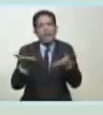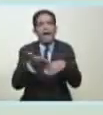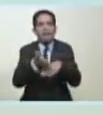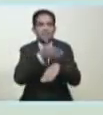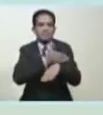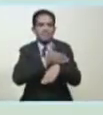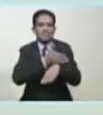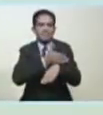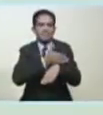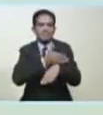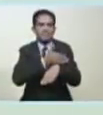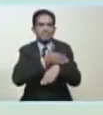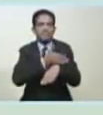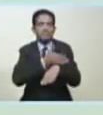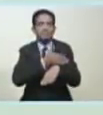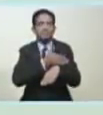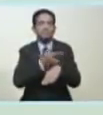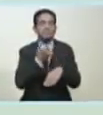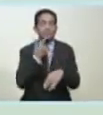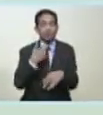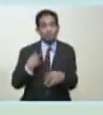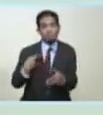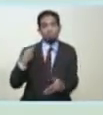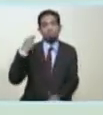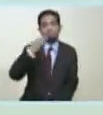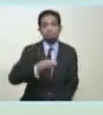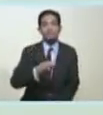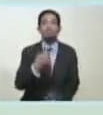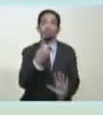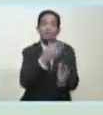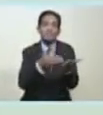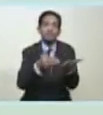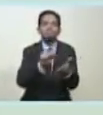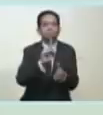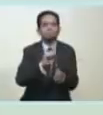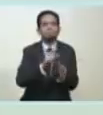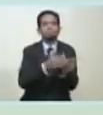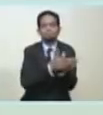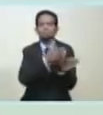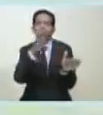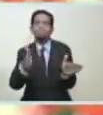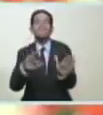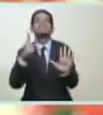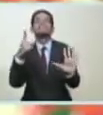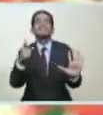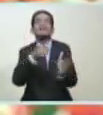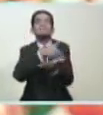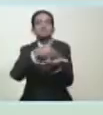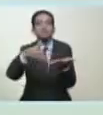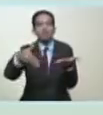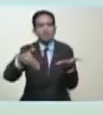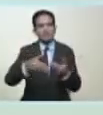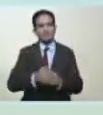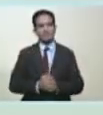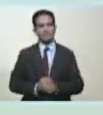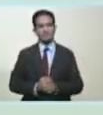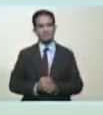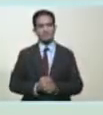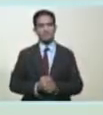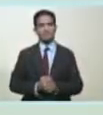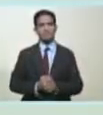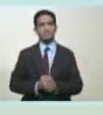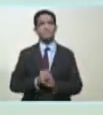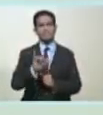Estamos en 5 millones, vamos a llevarlo a 6 millones. Y vamos a crear un sistema superior a la tabla de apoyo que tenemos.